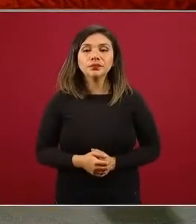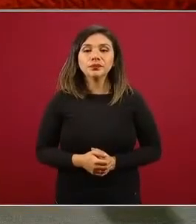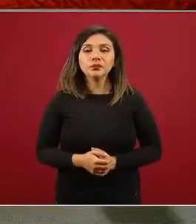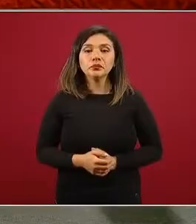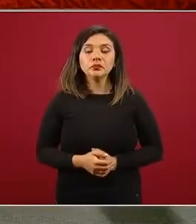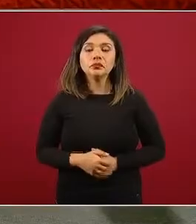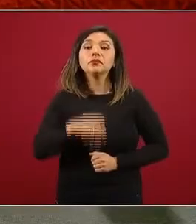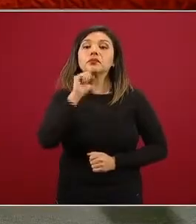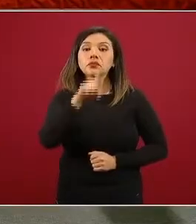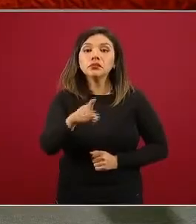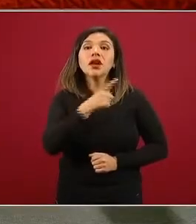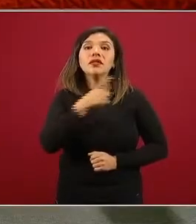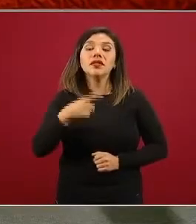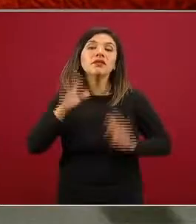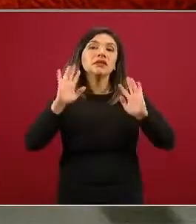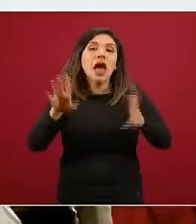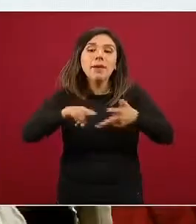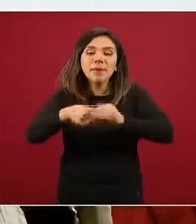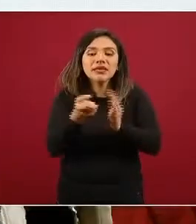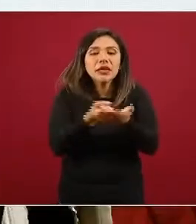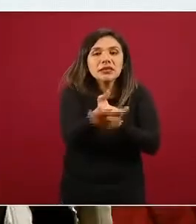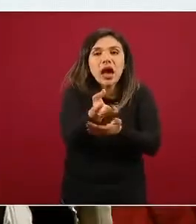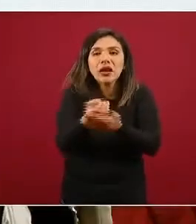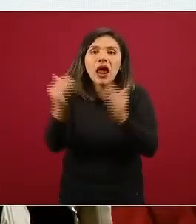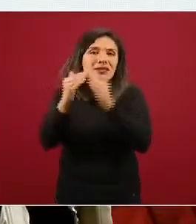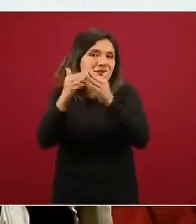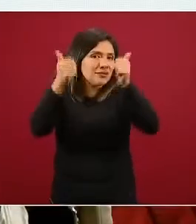Y además hay que desconfinar.